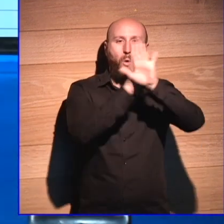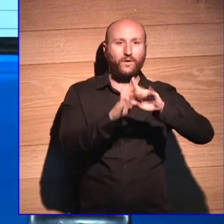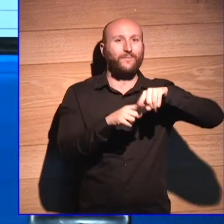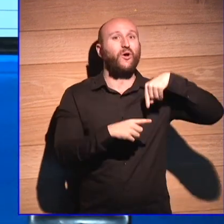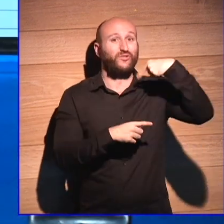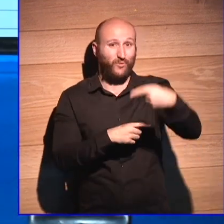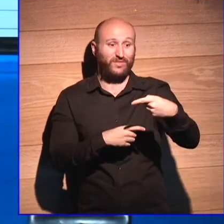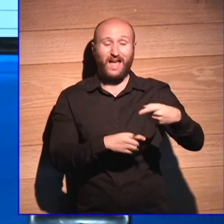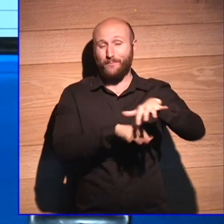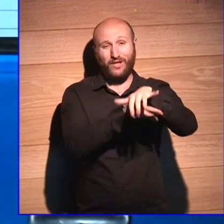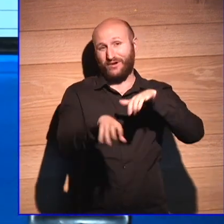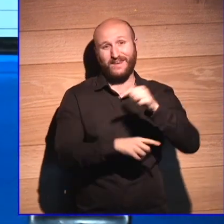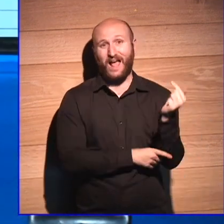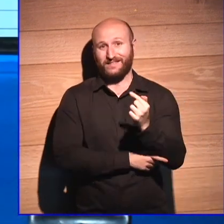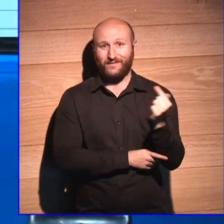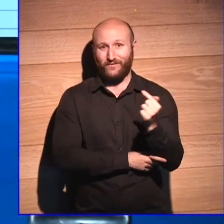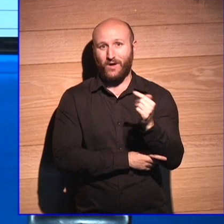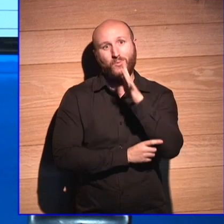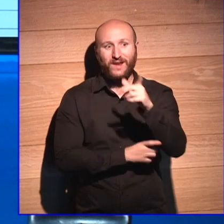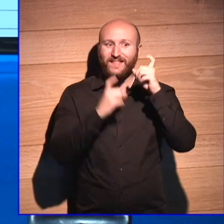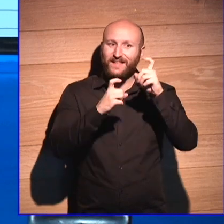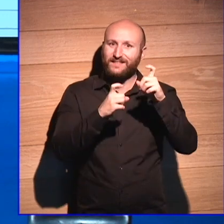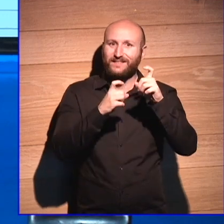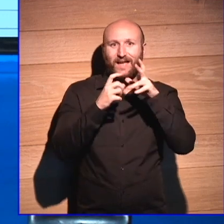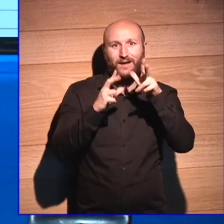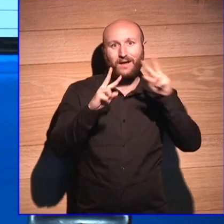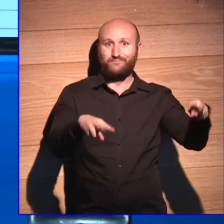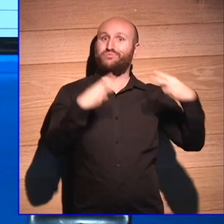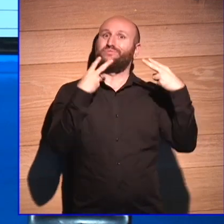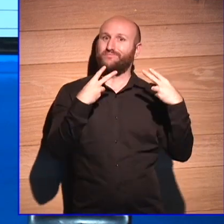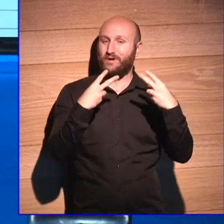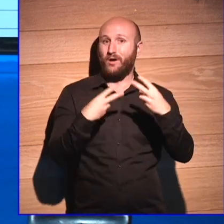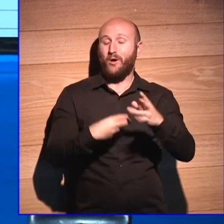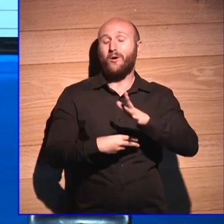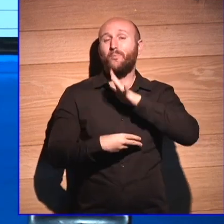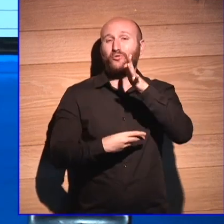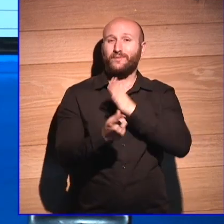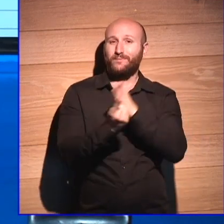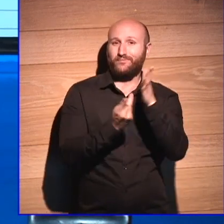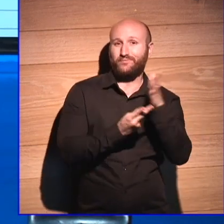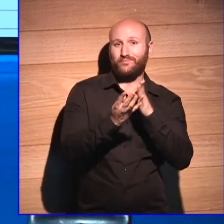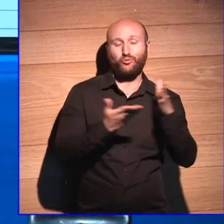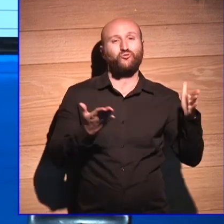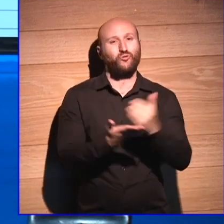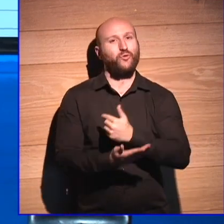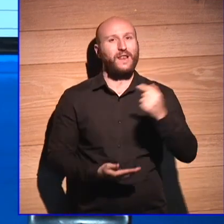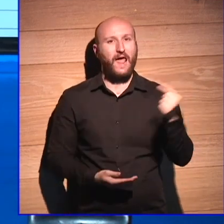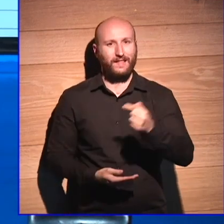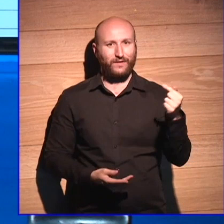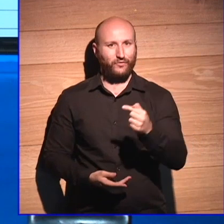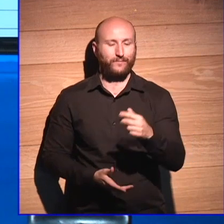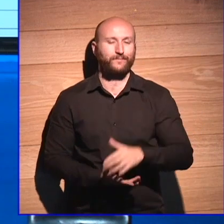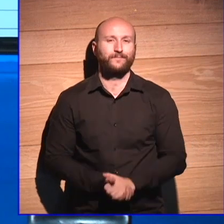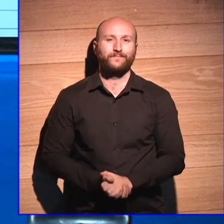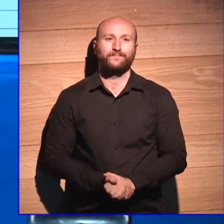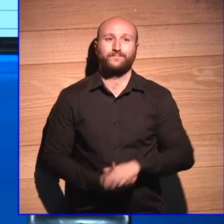generalmente negativas, porque lo que intenta es llamar la atención sobre las posibles causas negativas. Otra obra